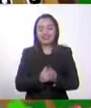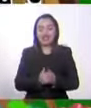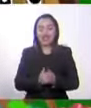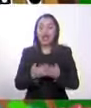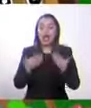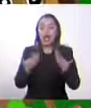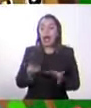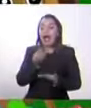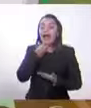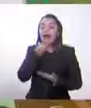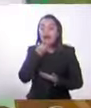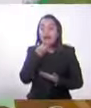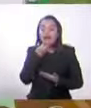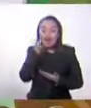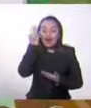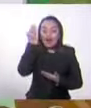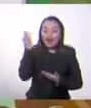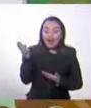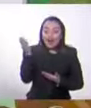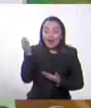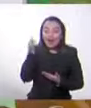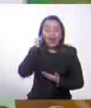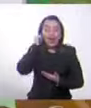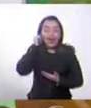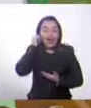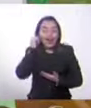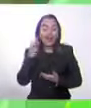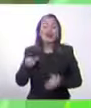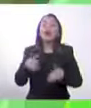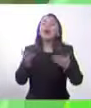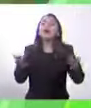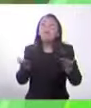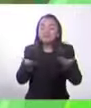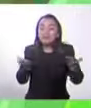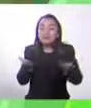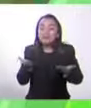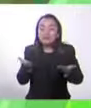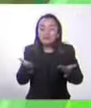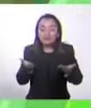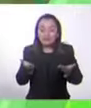¡Abuelo! ¿Cómo ha estado el viaje? Muy bien. ¡Papi!